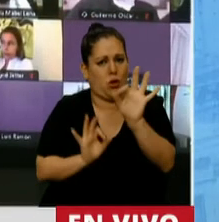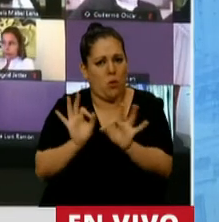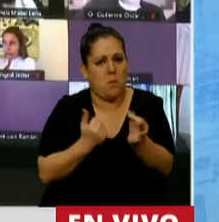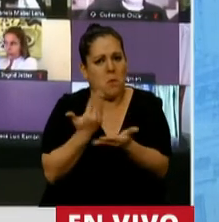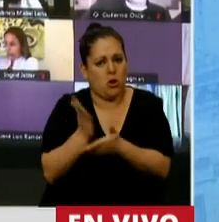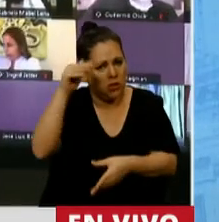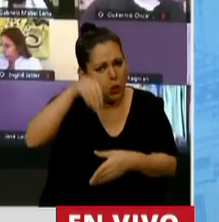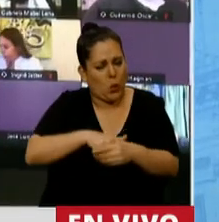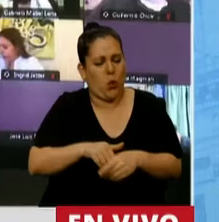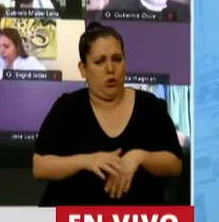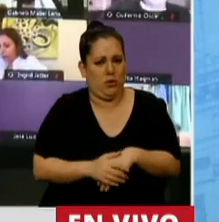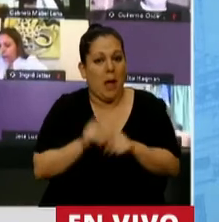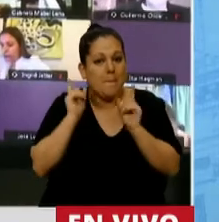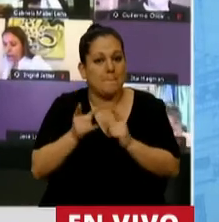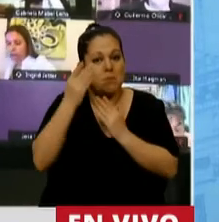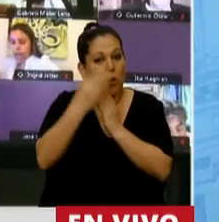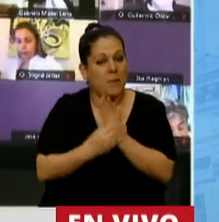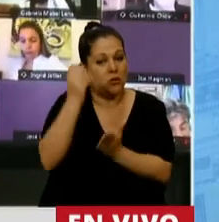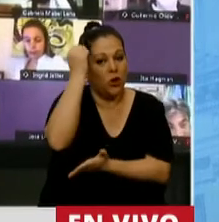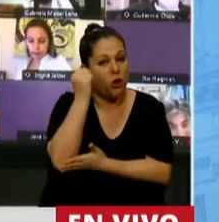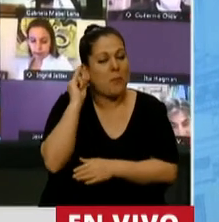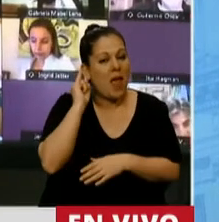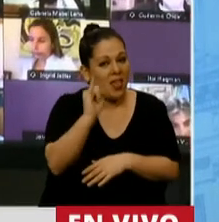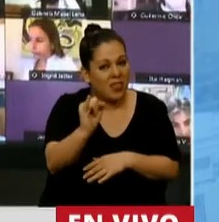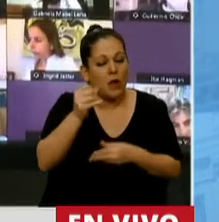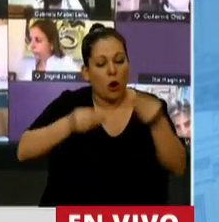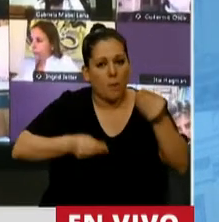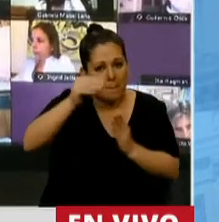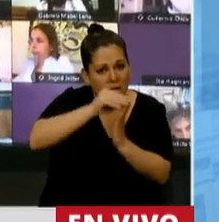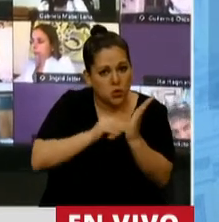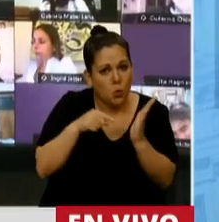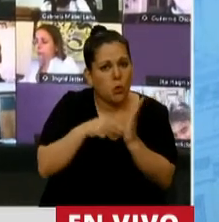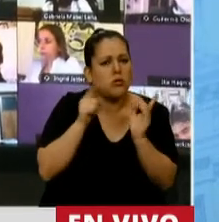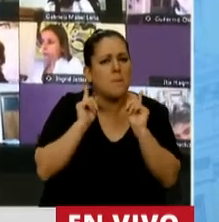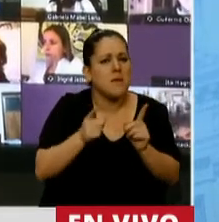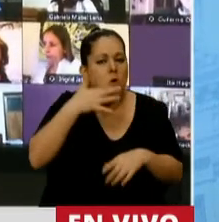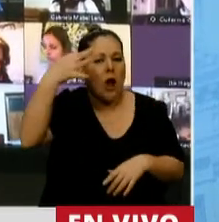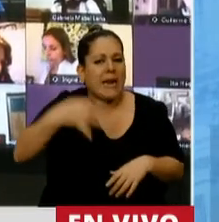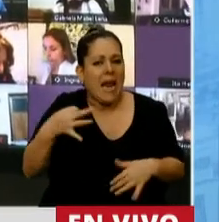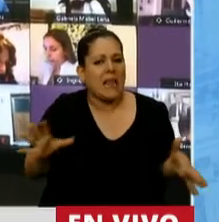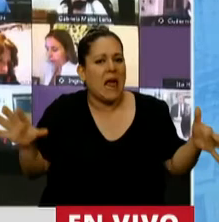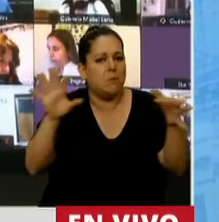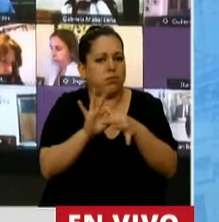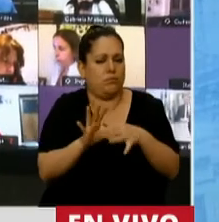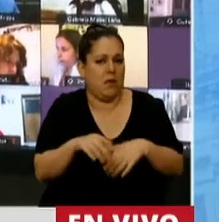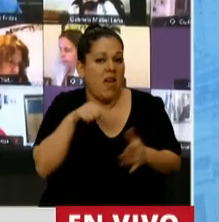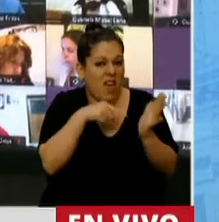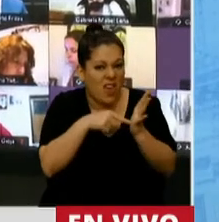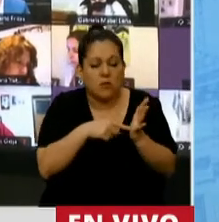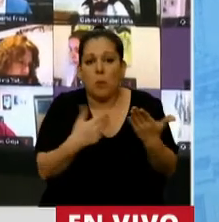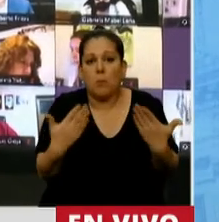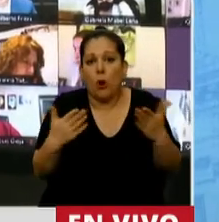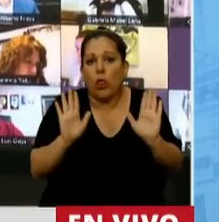ministro Guzmán, insisto, es un puente y es un presupuesto realista y es el presupuesto que podemos tener.